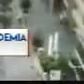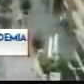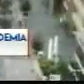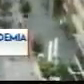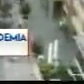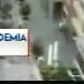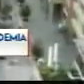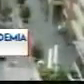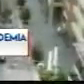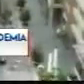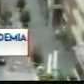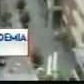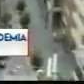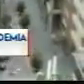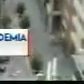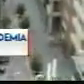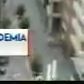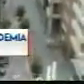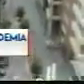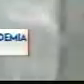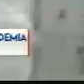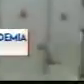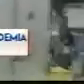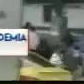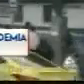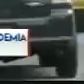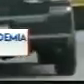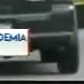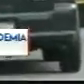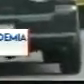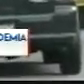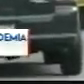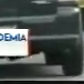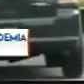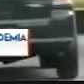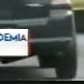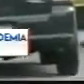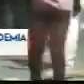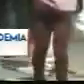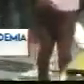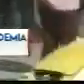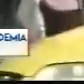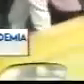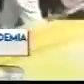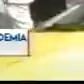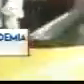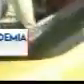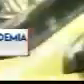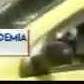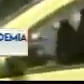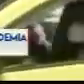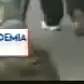fase experimental. Uno, como les decía, puede pasar la mayoría de personas, 8 de cada 10